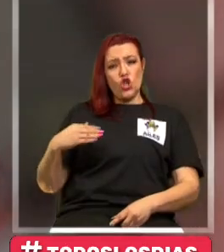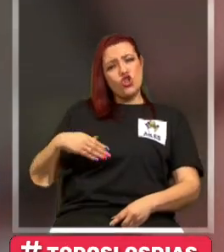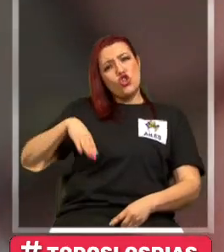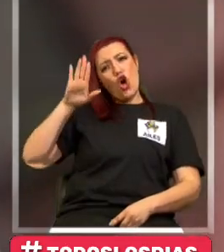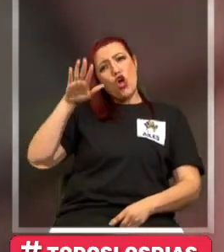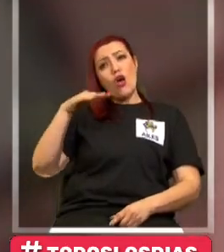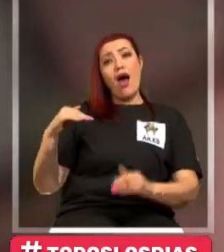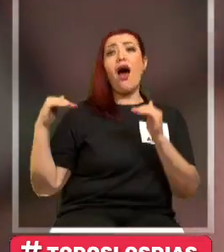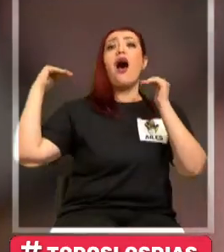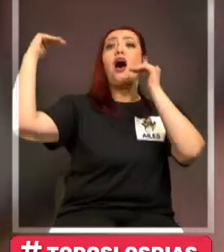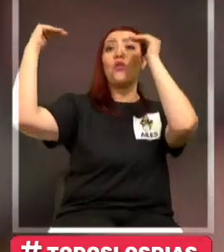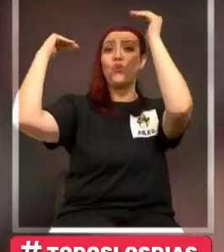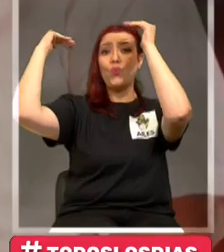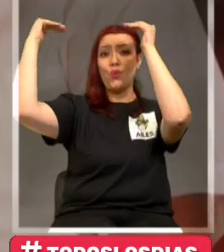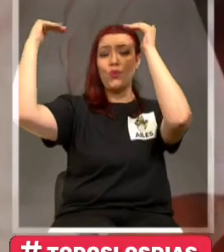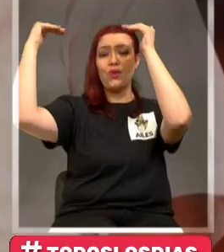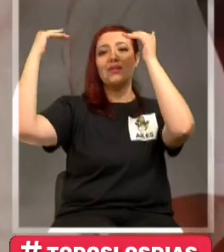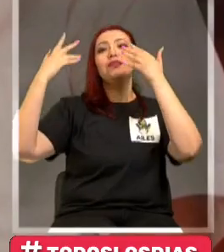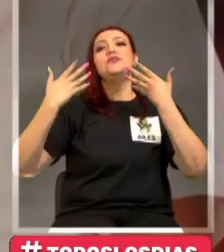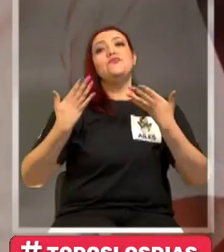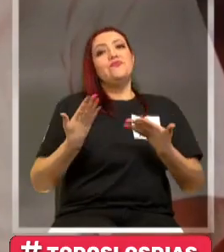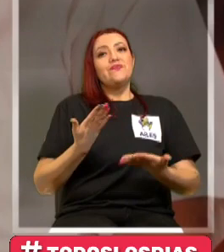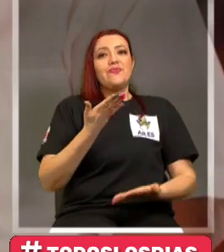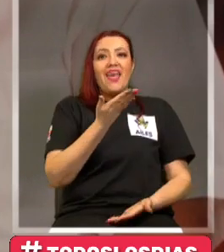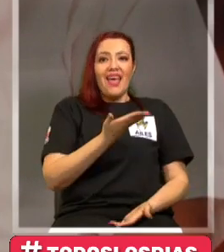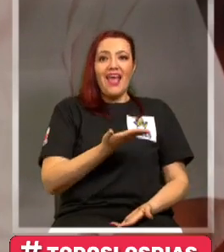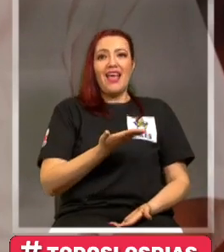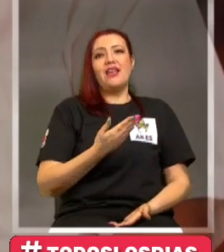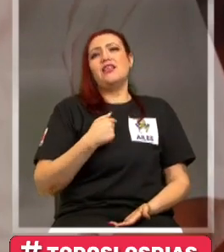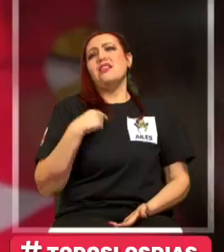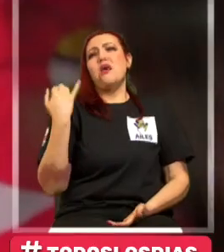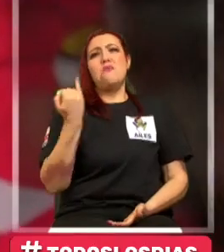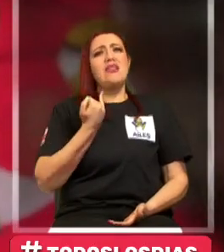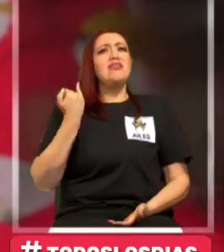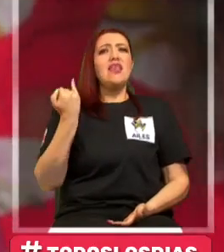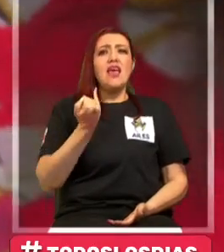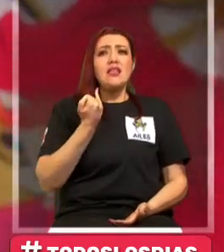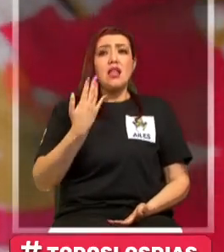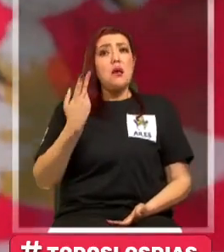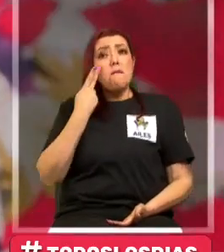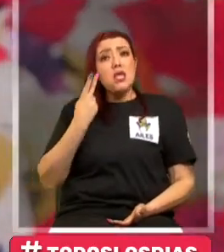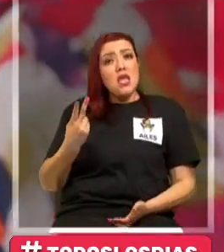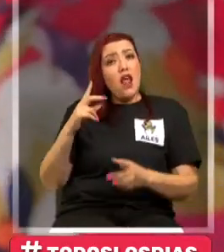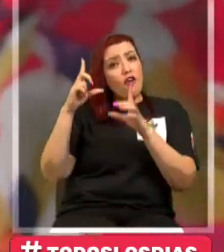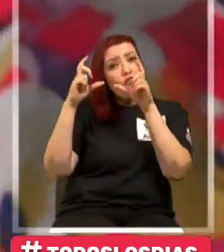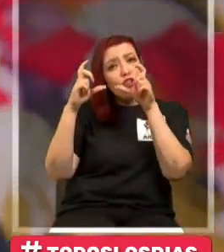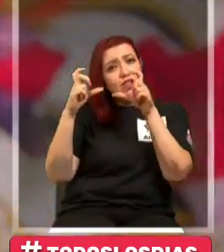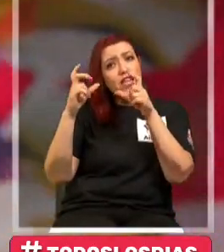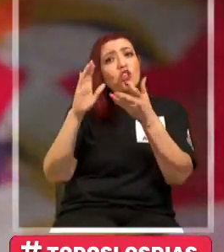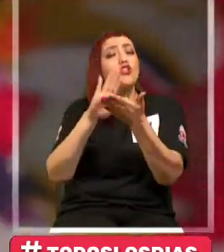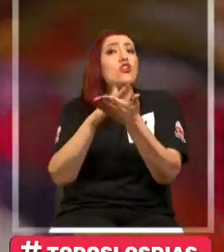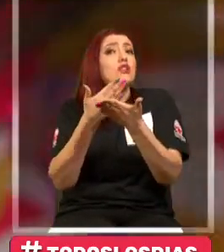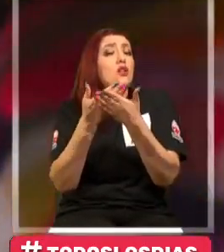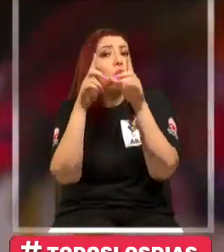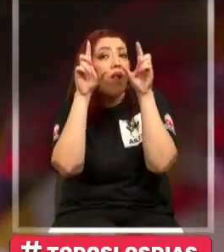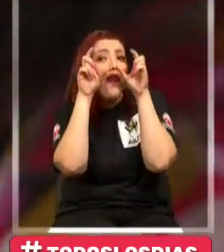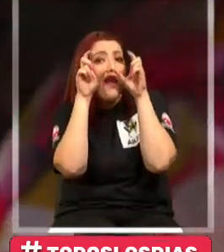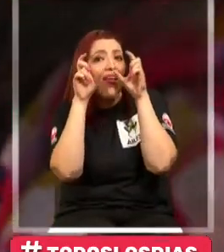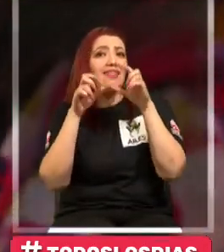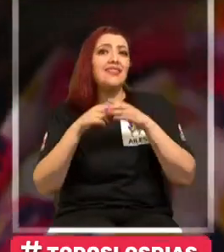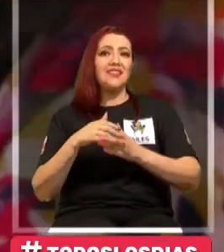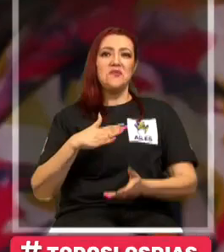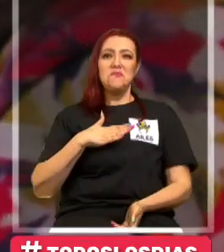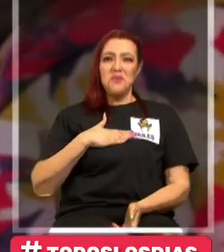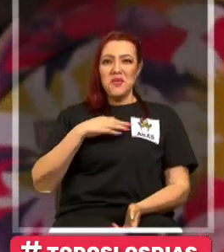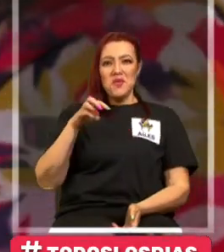Y gracias a Dios todavía tengo ánimo de ayudarlo, pero ya está súper independiente. Mira ahí la fotito donde estás con tus lentes. Mi